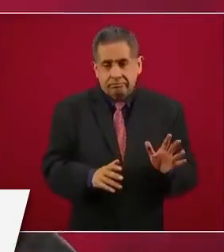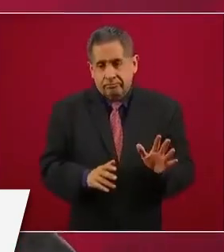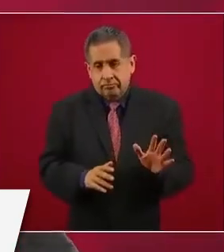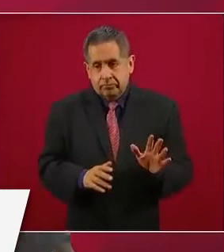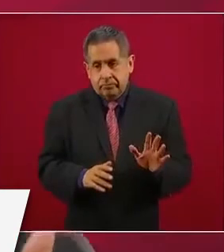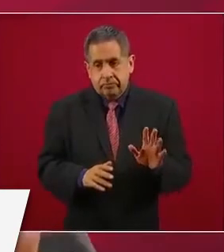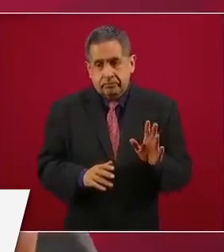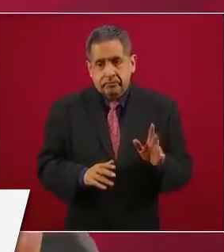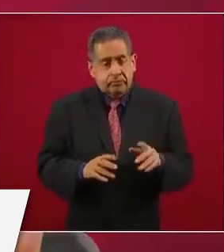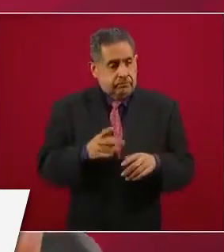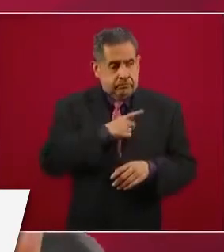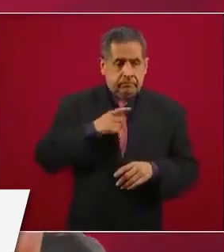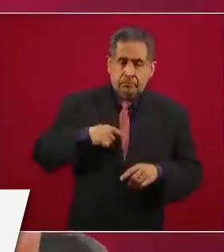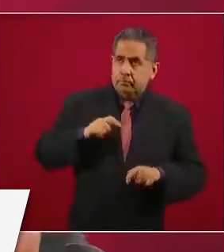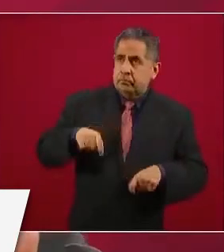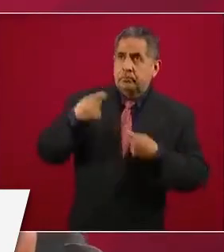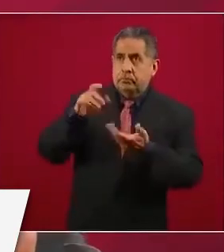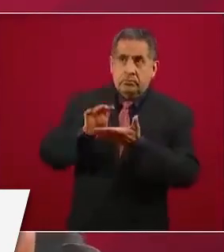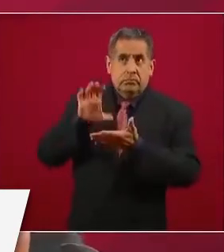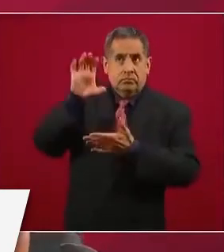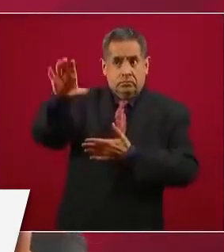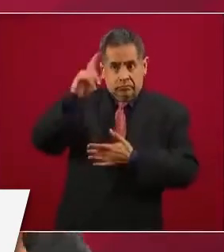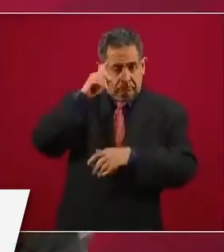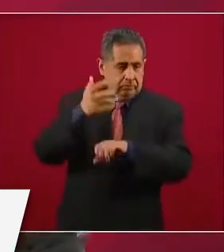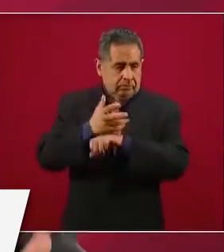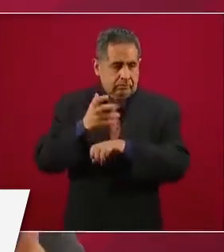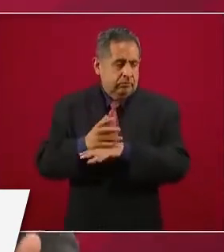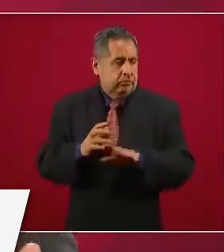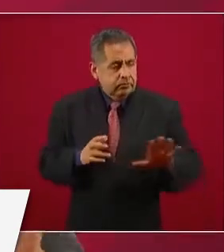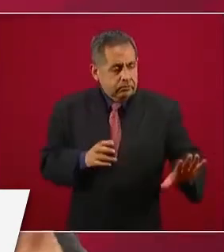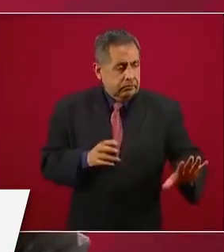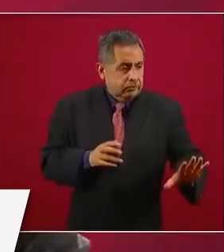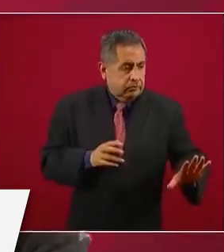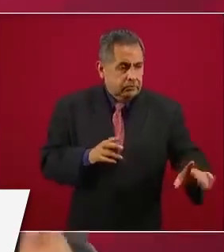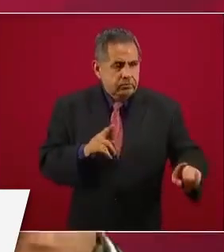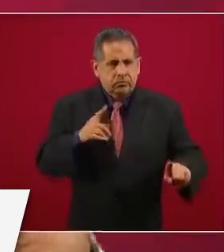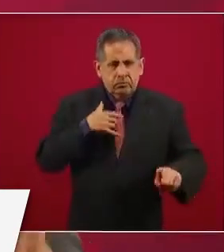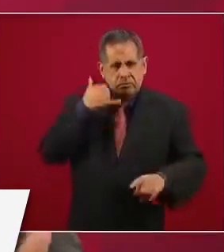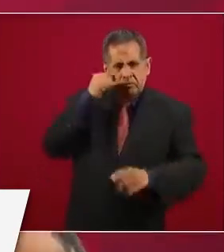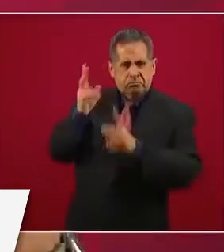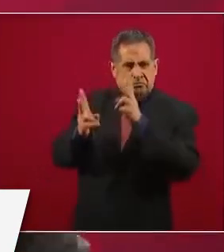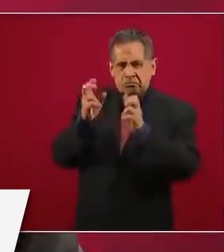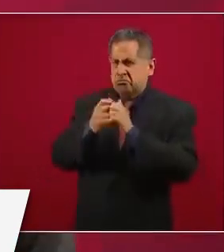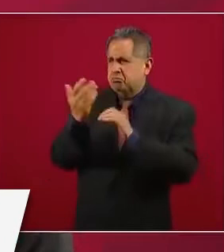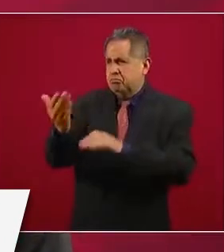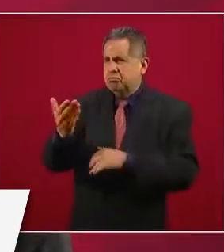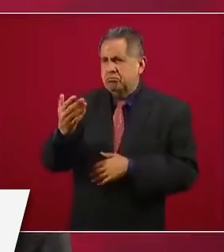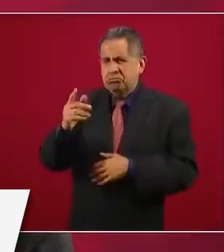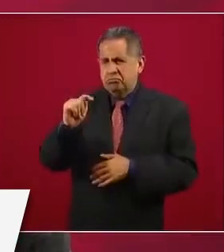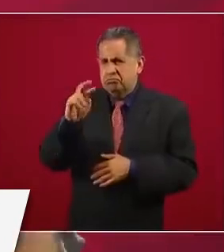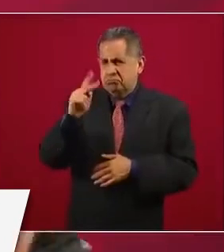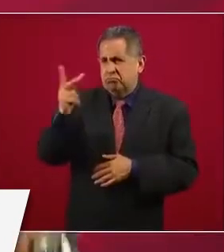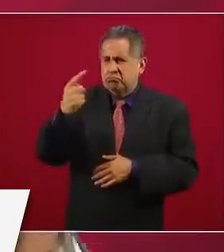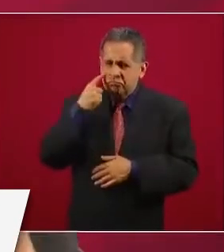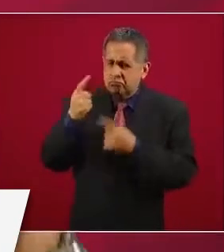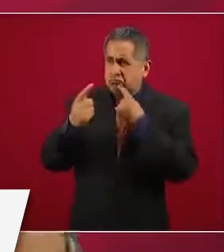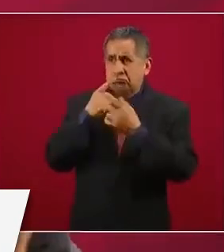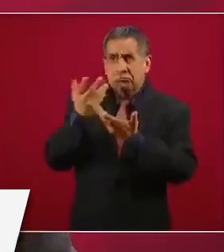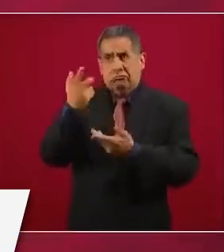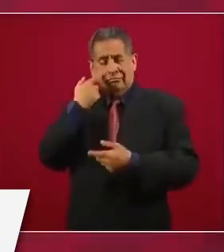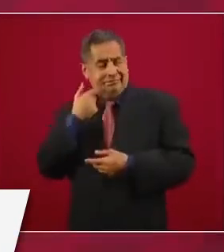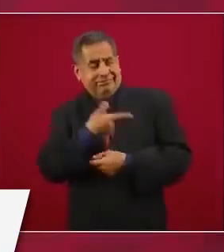aunque tenemos que pagar la cuota a Estados Unidos, hablaría yo con el presidente Trump y le diría, ¿sabe